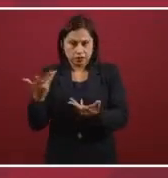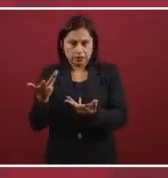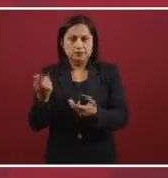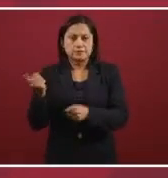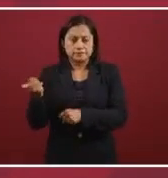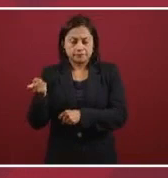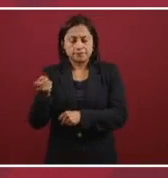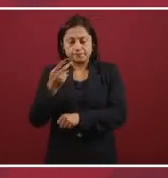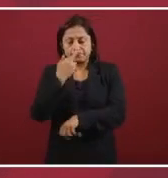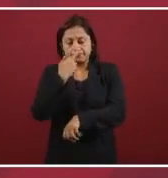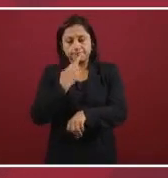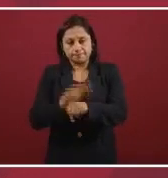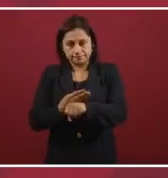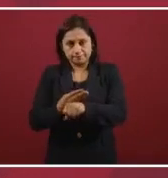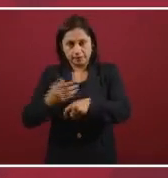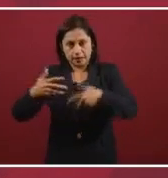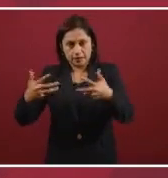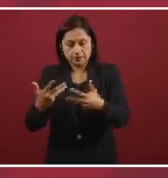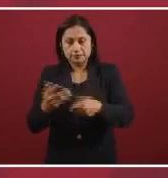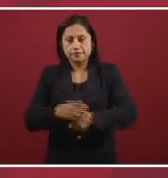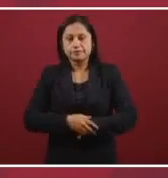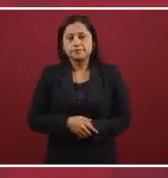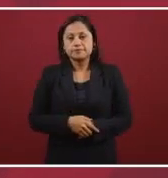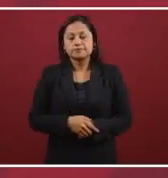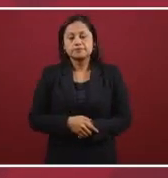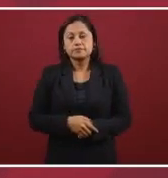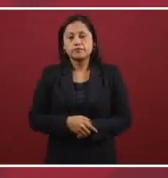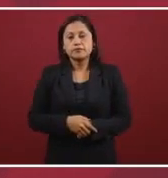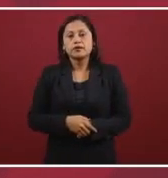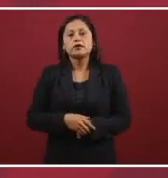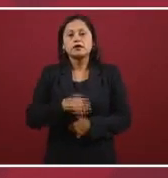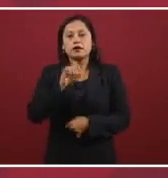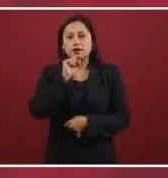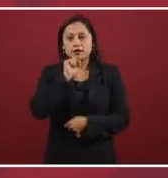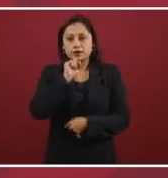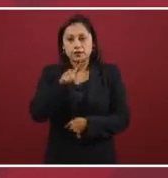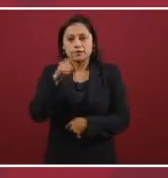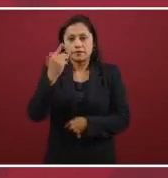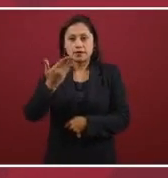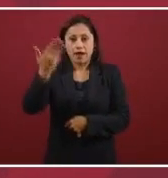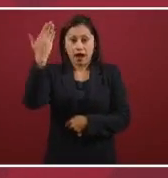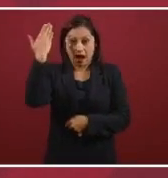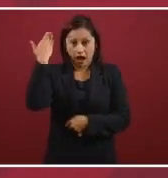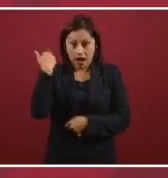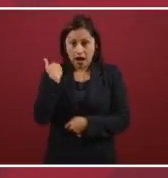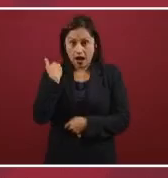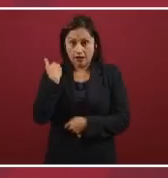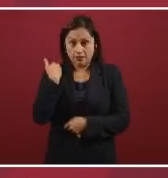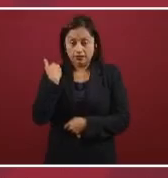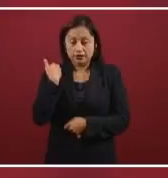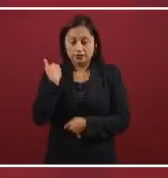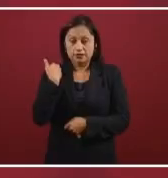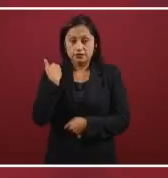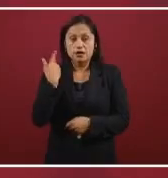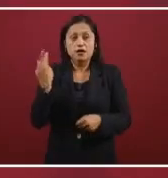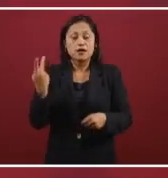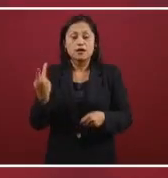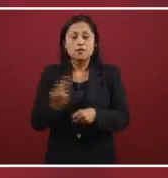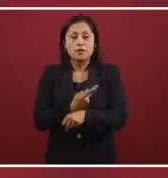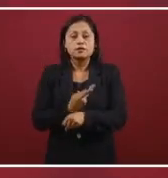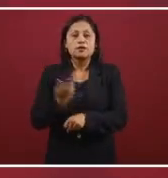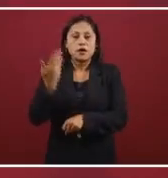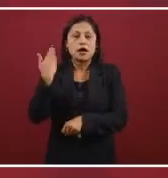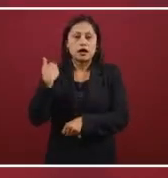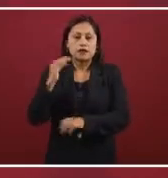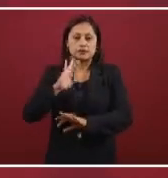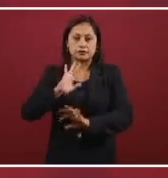también desde antes de que sucediera esto, primero ya se había presentado una queja